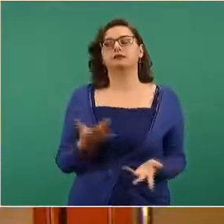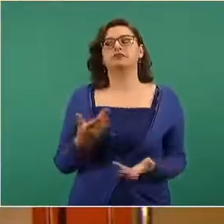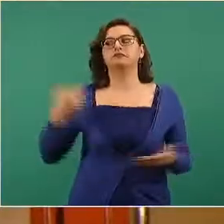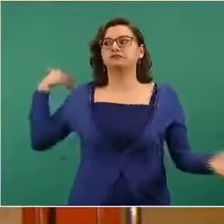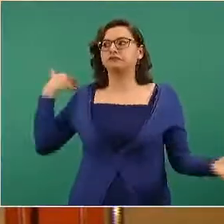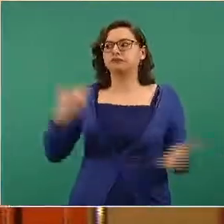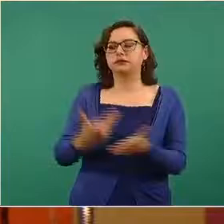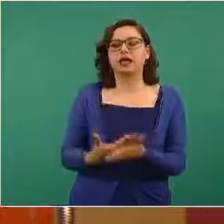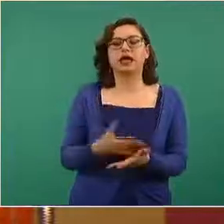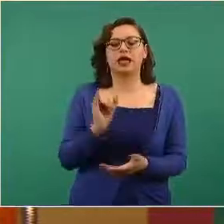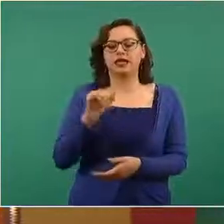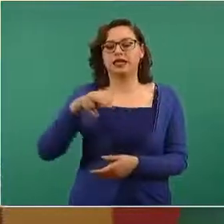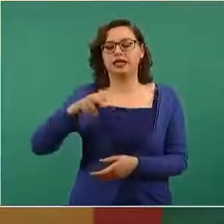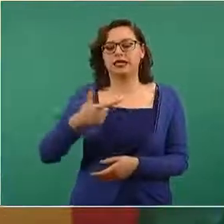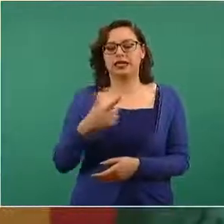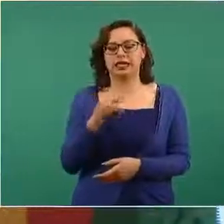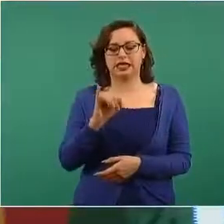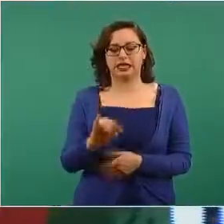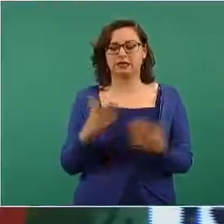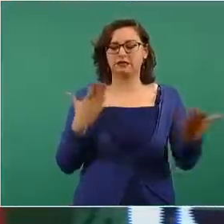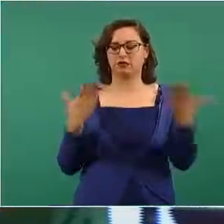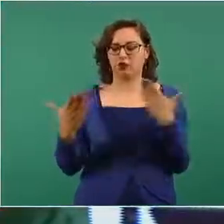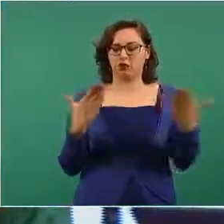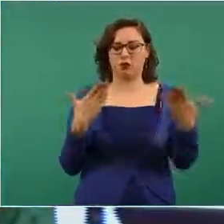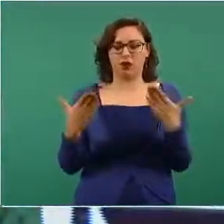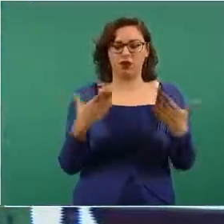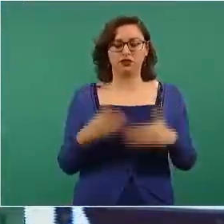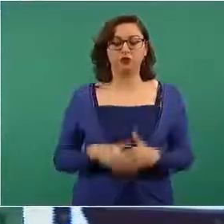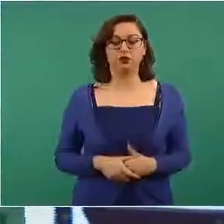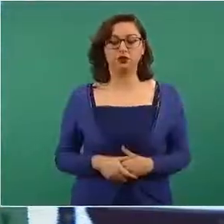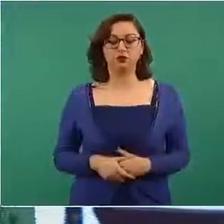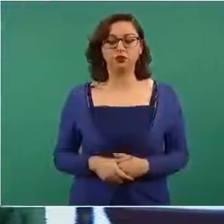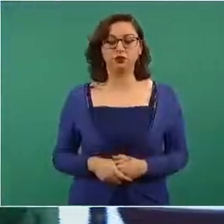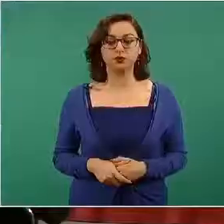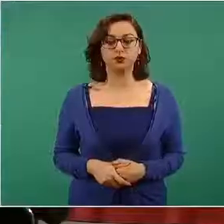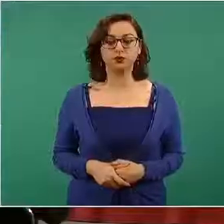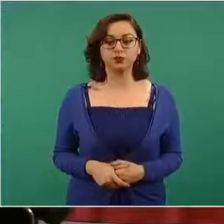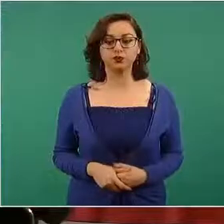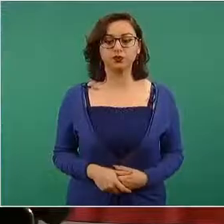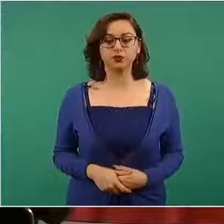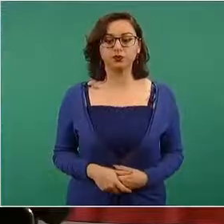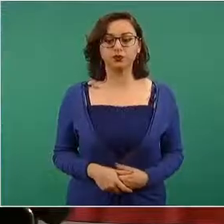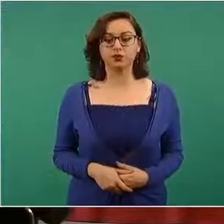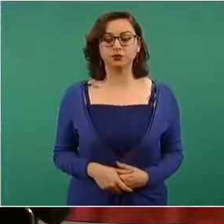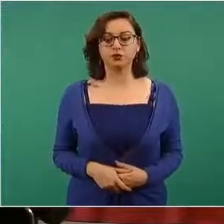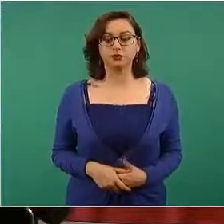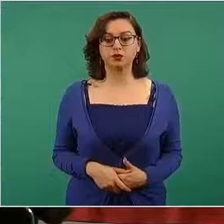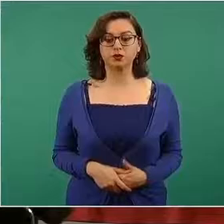Y ahorita voy a platicar un poco más de eso. La siguiente, por favor.